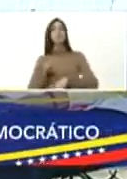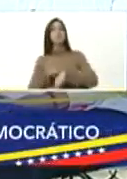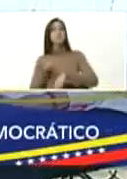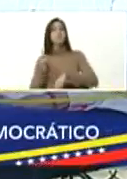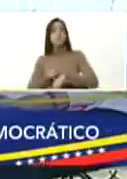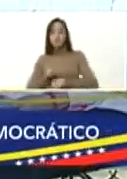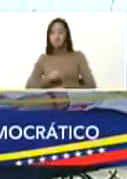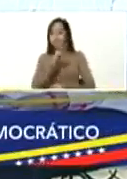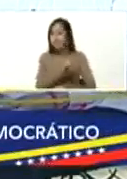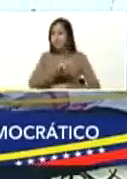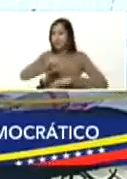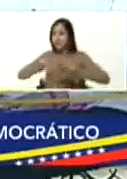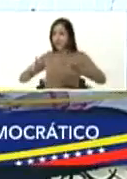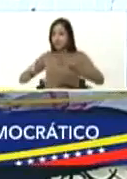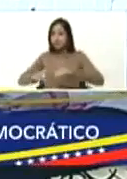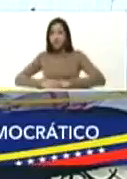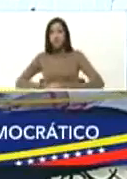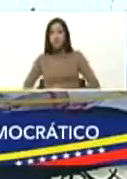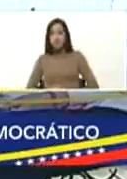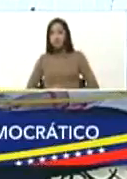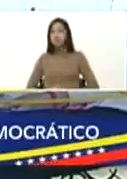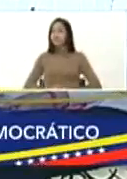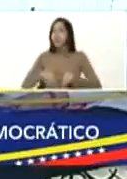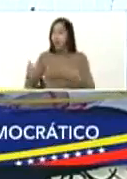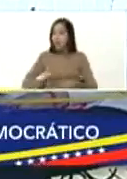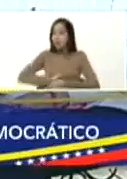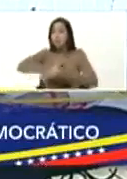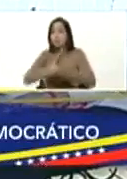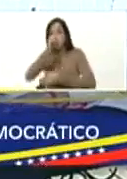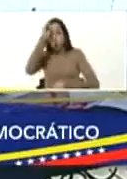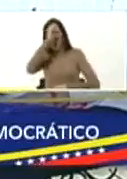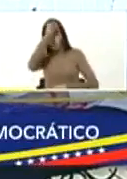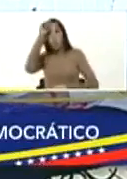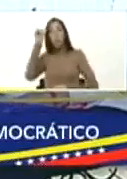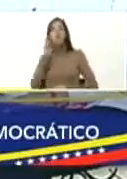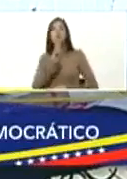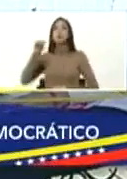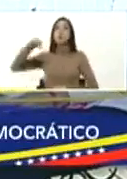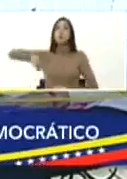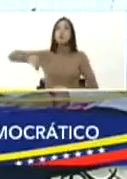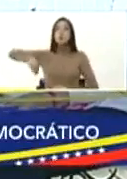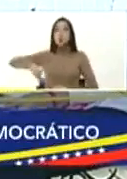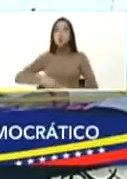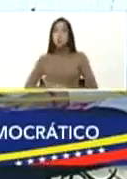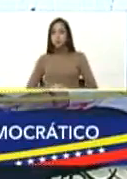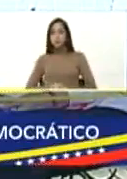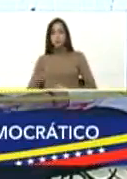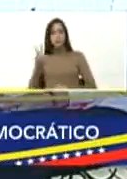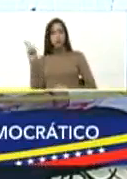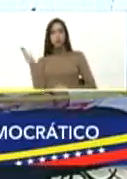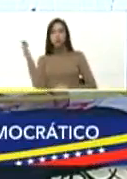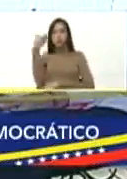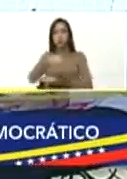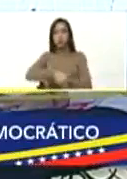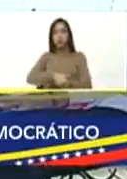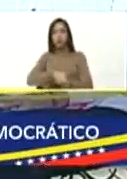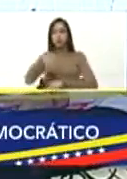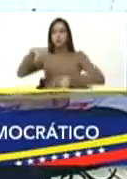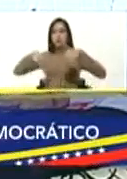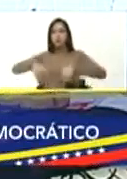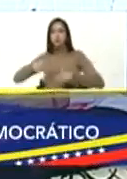36 horas para que amanezca el domingo 21 de noviembre y Venezuela vaya a la